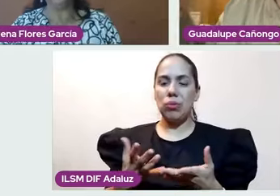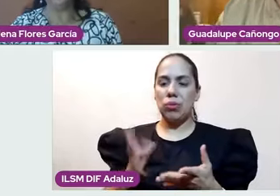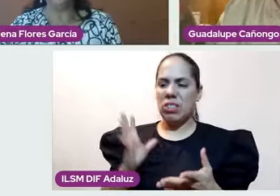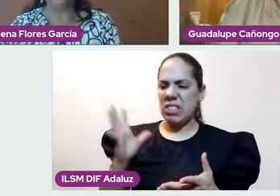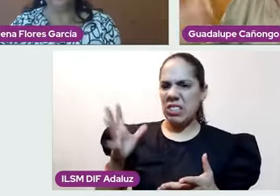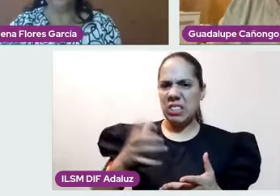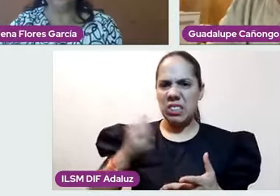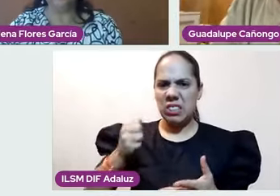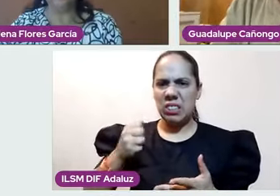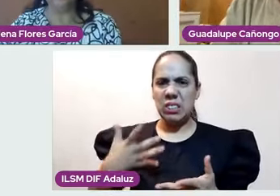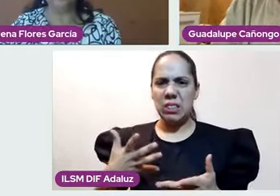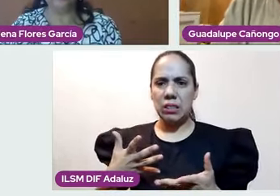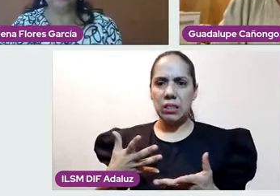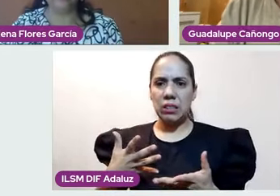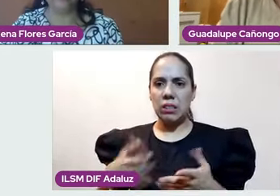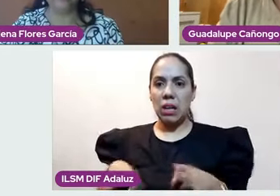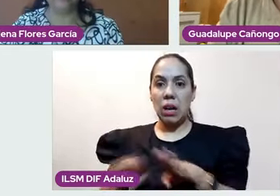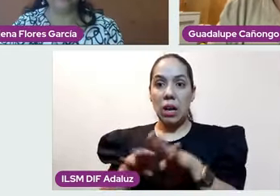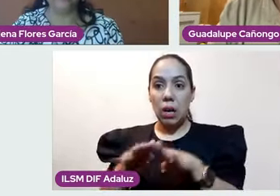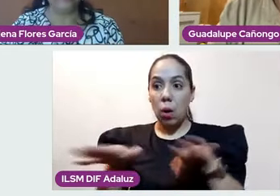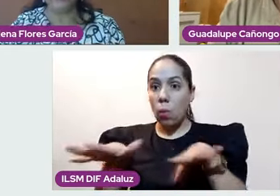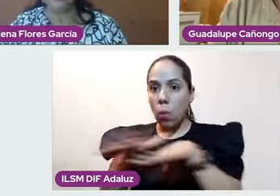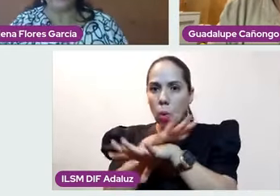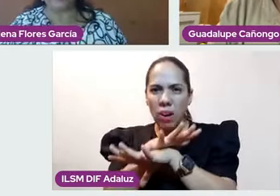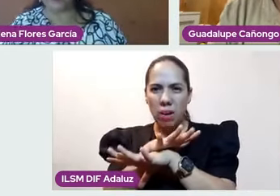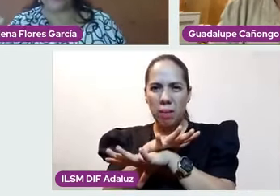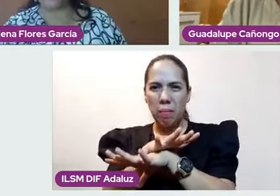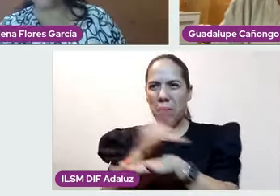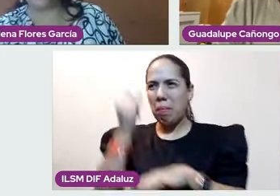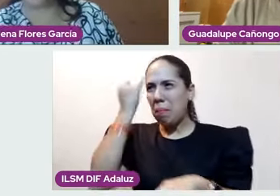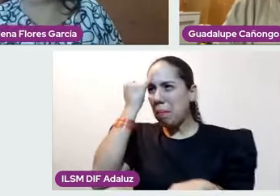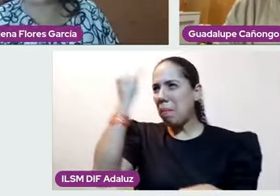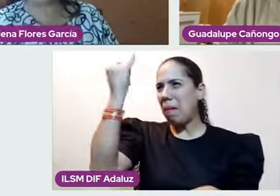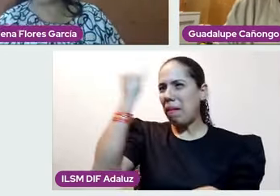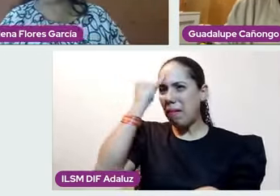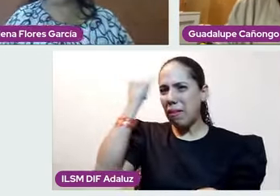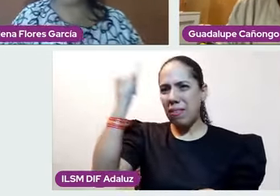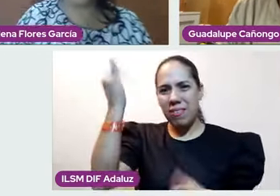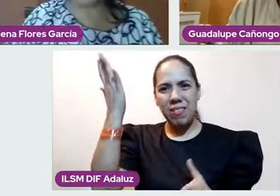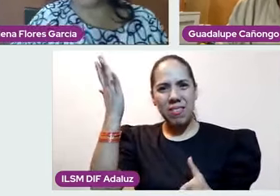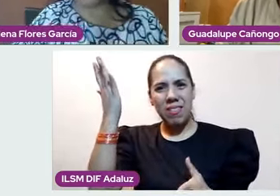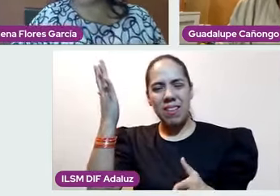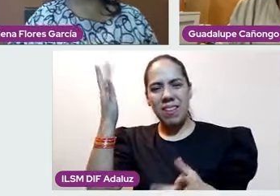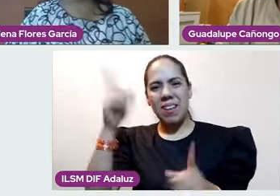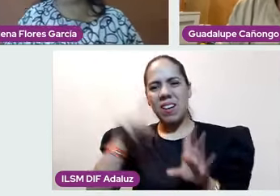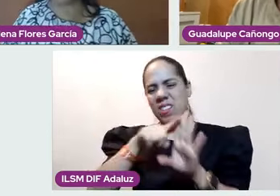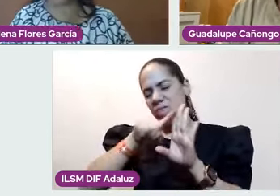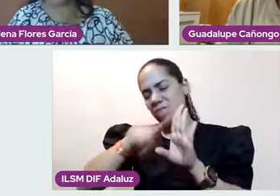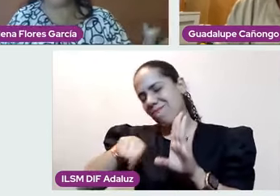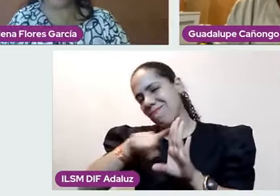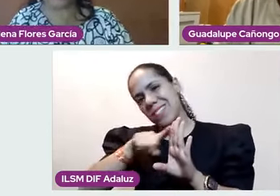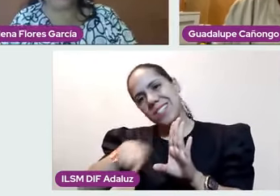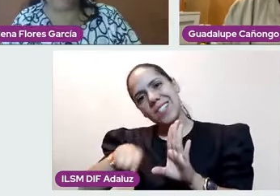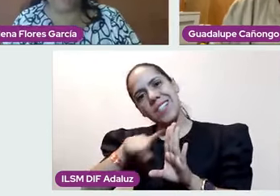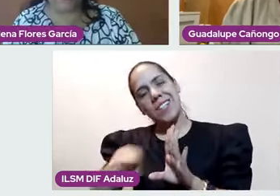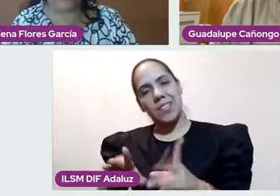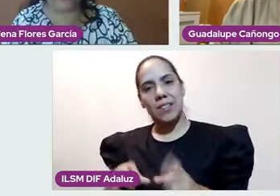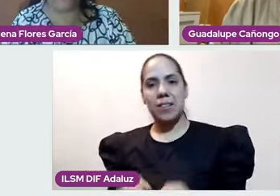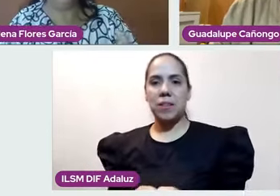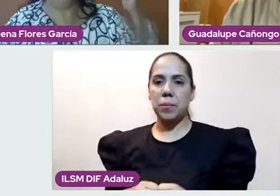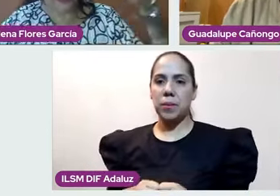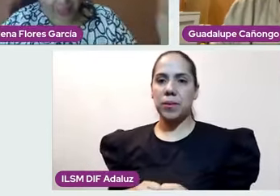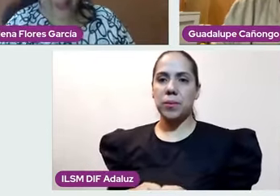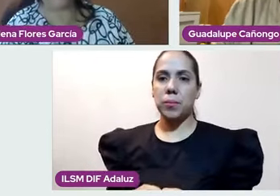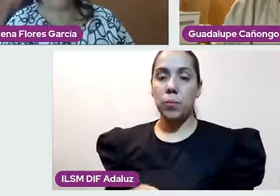una carga de ideas negativas. Y creo que abona mucho esto que mencionas, maestra,